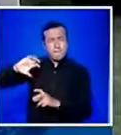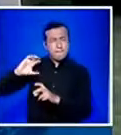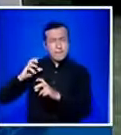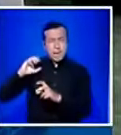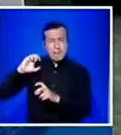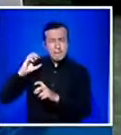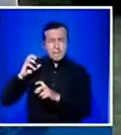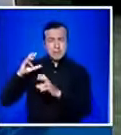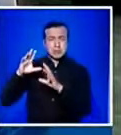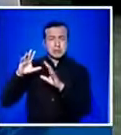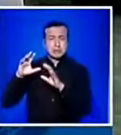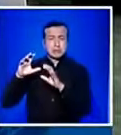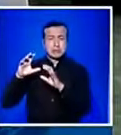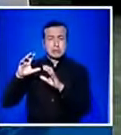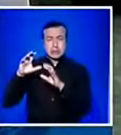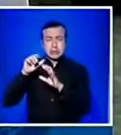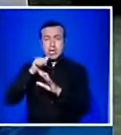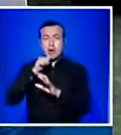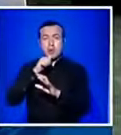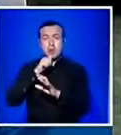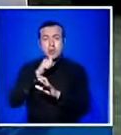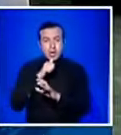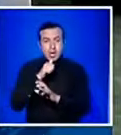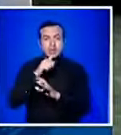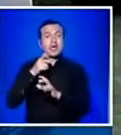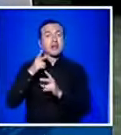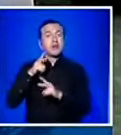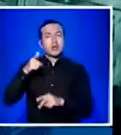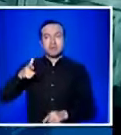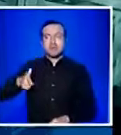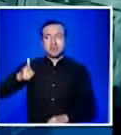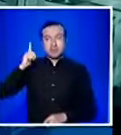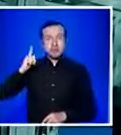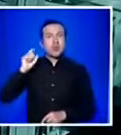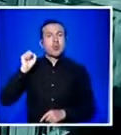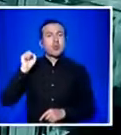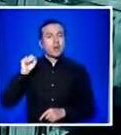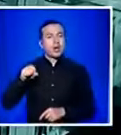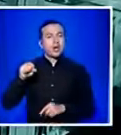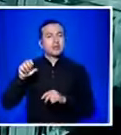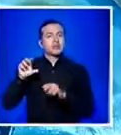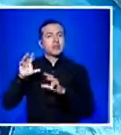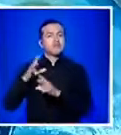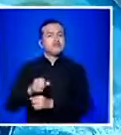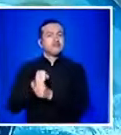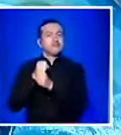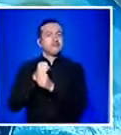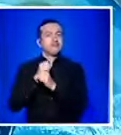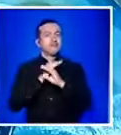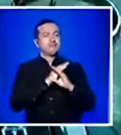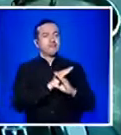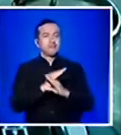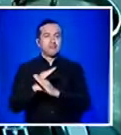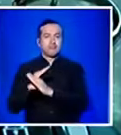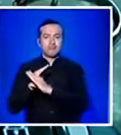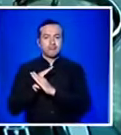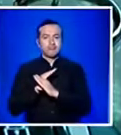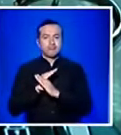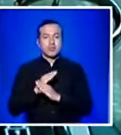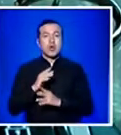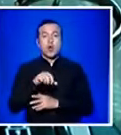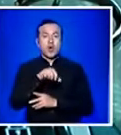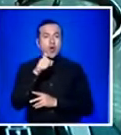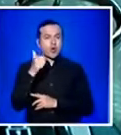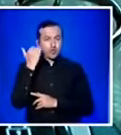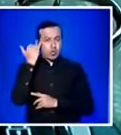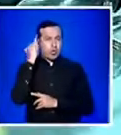más seguro, y te resiste un impacto de bala traumática. Pero hay otros equipos que son utilizados, incluso para evitar